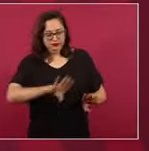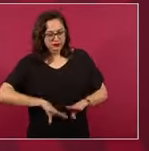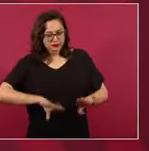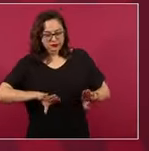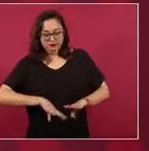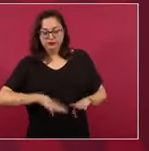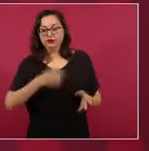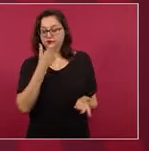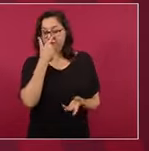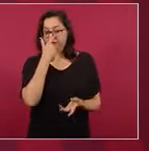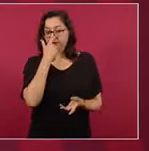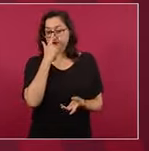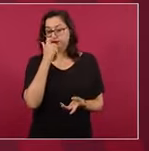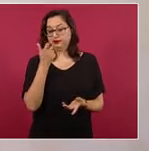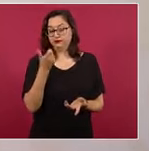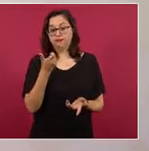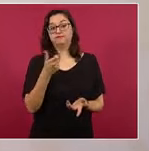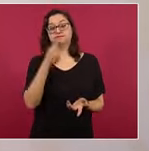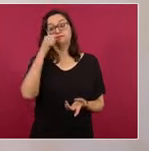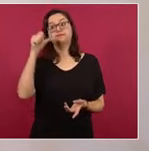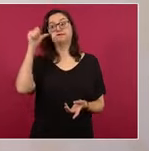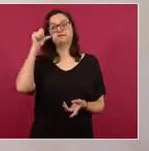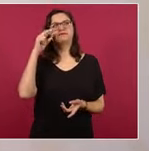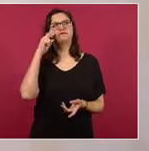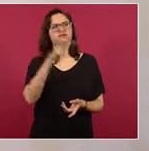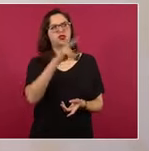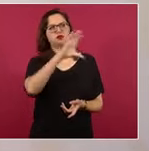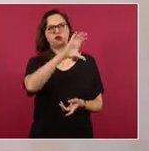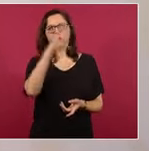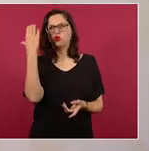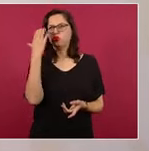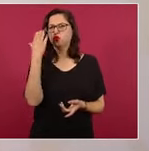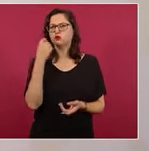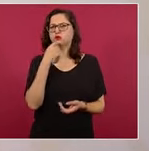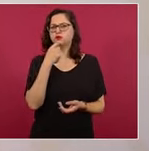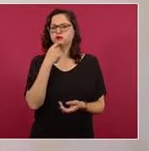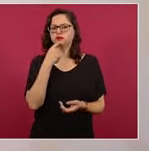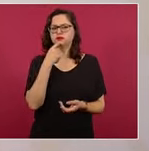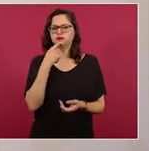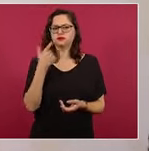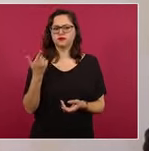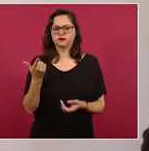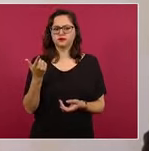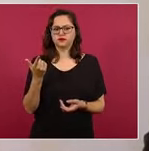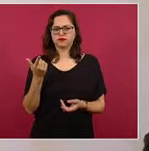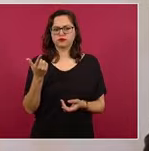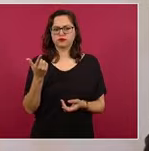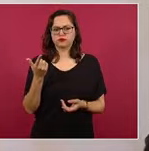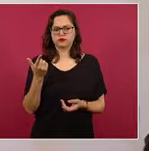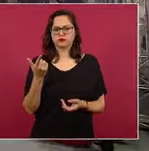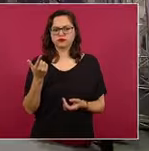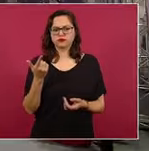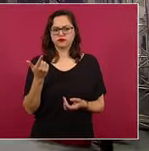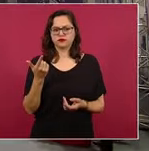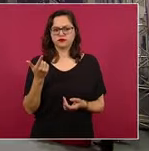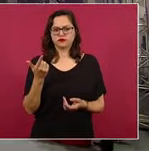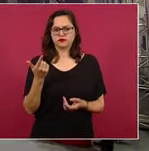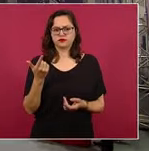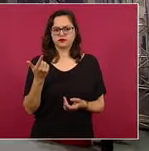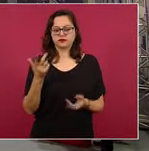Ayer vi una foto, no sé si es actual porque la vez pasada la señora me reclamó de que no lo había